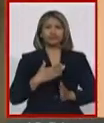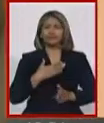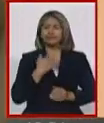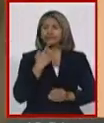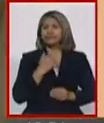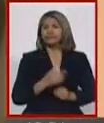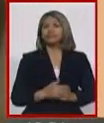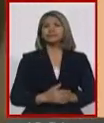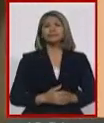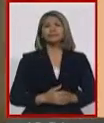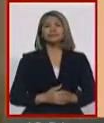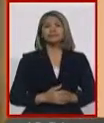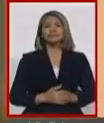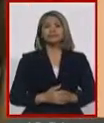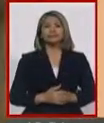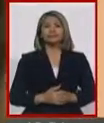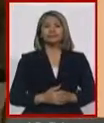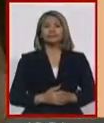un tipo de